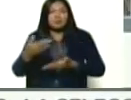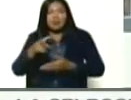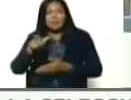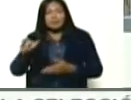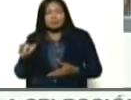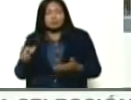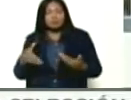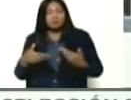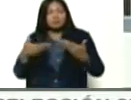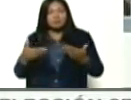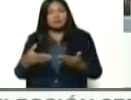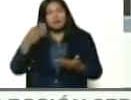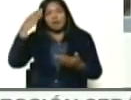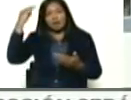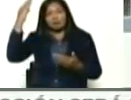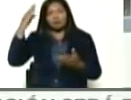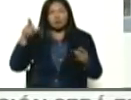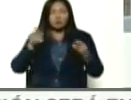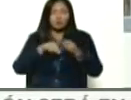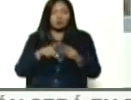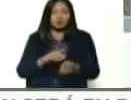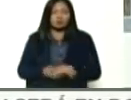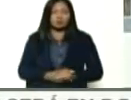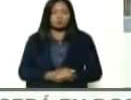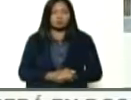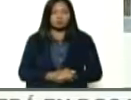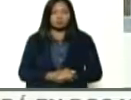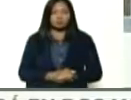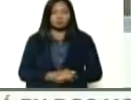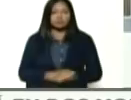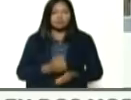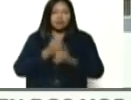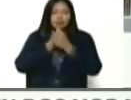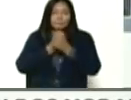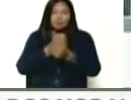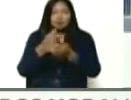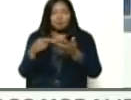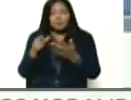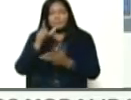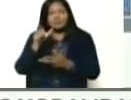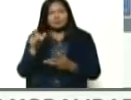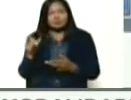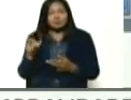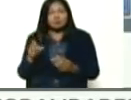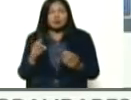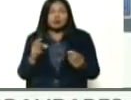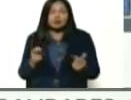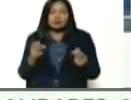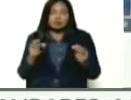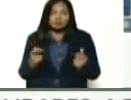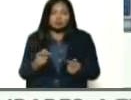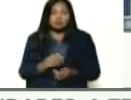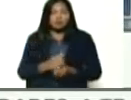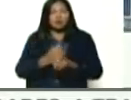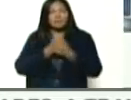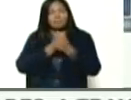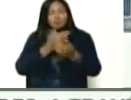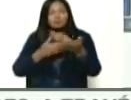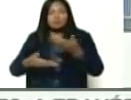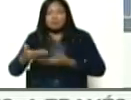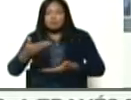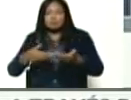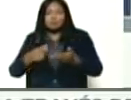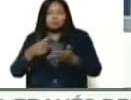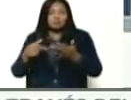es servir a dios el amor a los demás es el amor en acción el amor en servicio a los demás